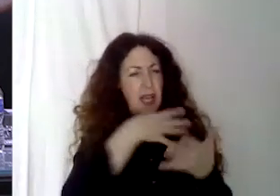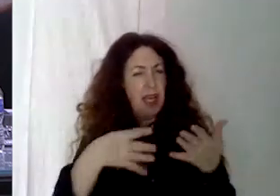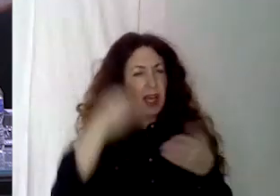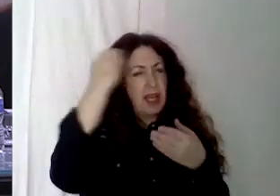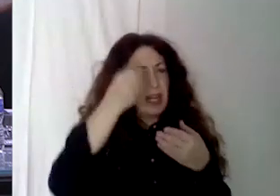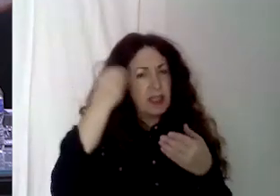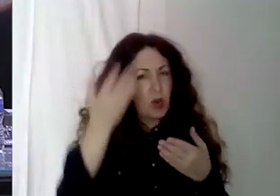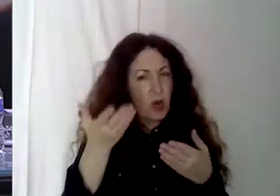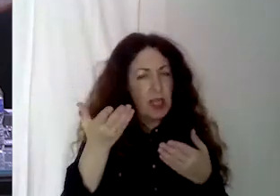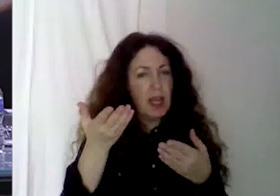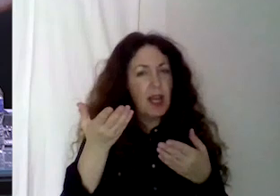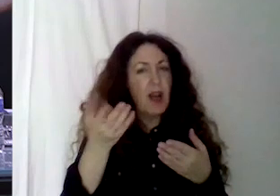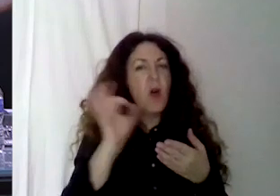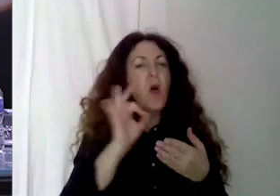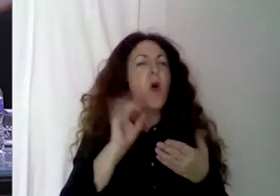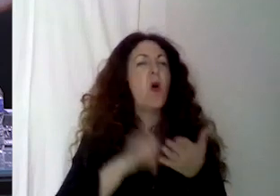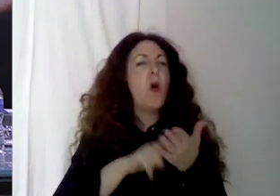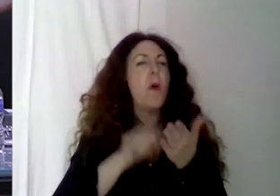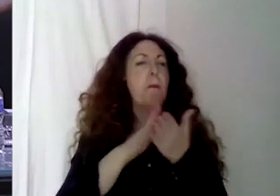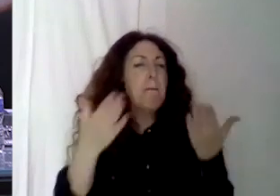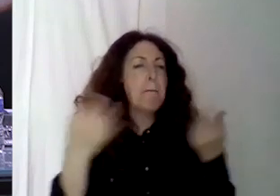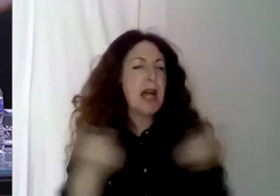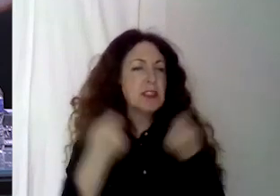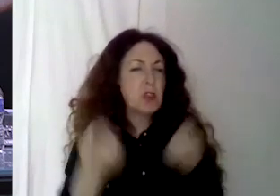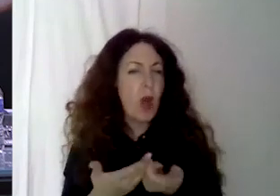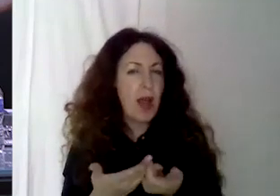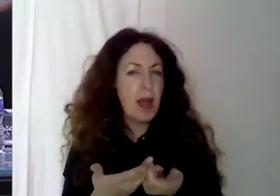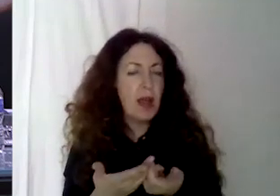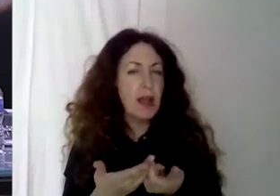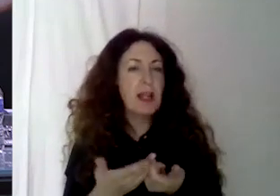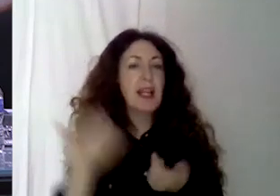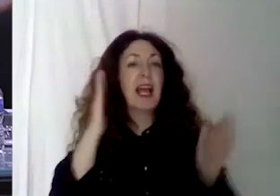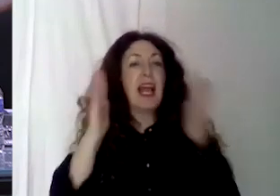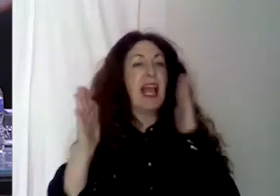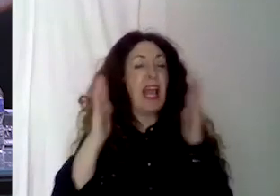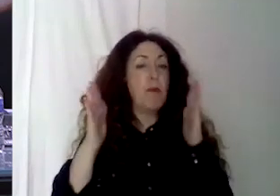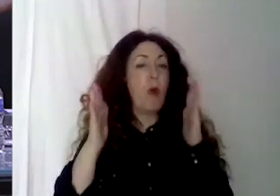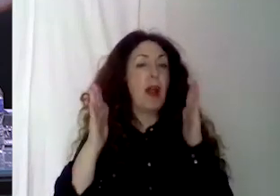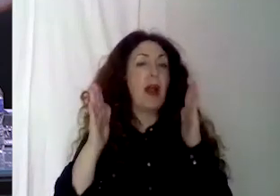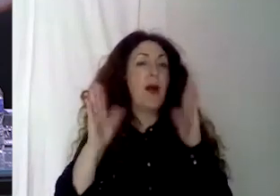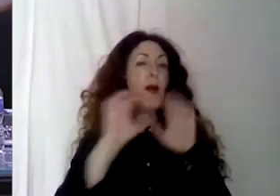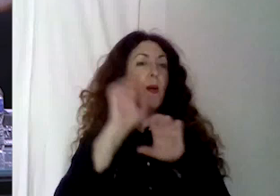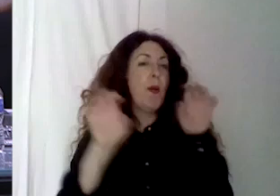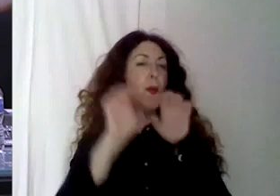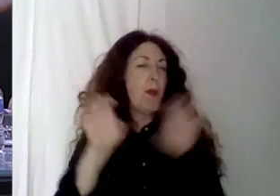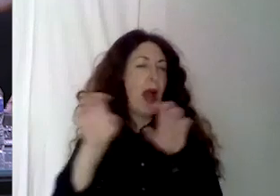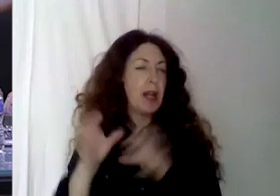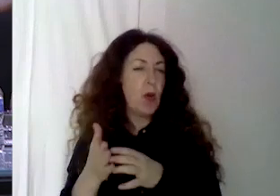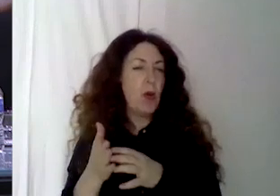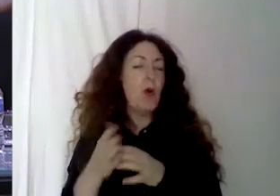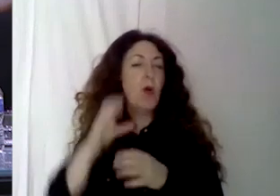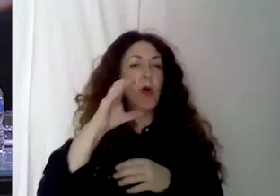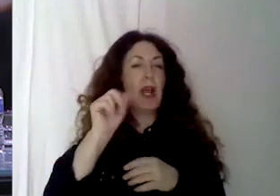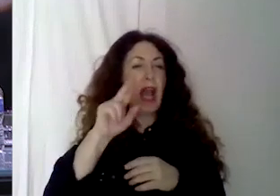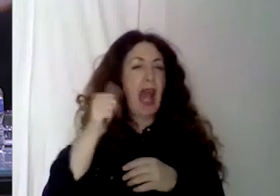Principio fundamental, la pastoral. Ya estamos en el barroco, ya estamos en Caravaggio de nuevo. Es la